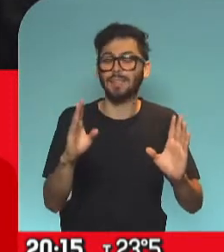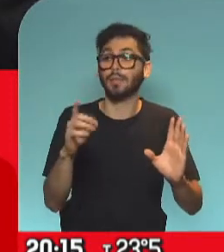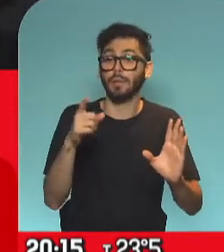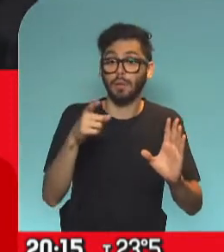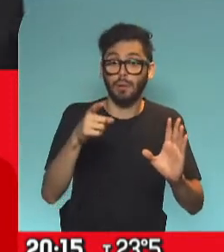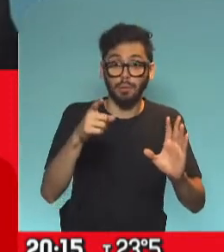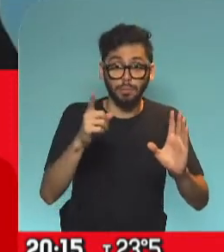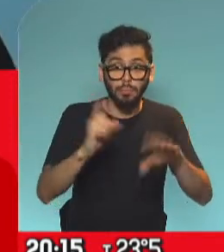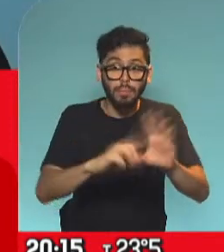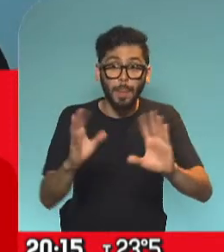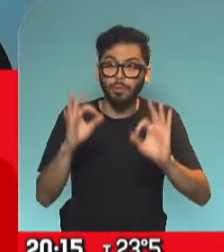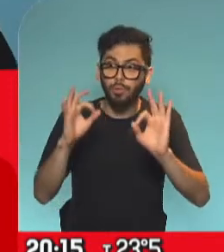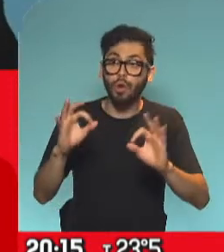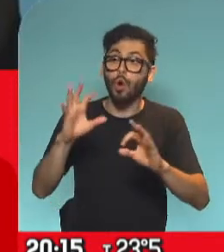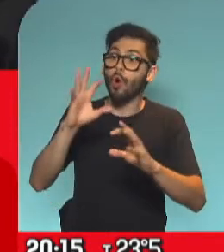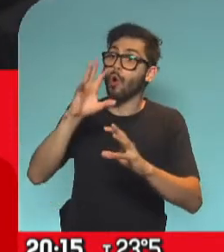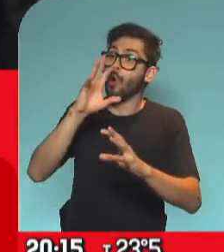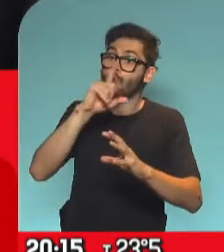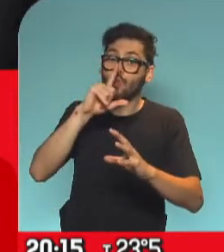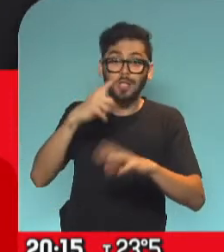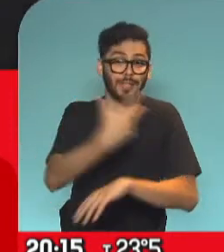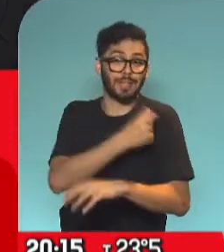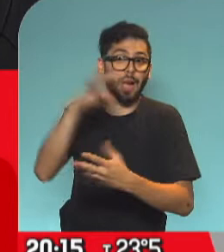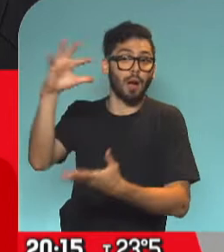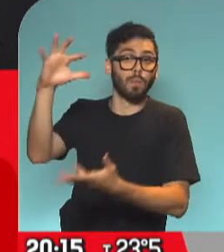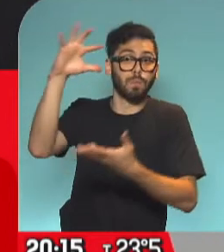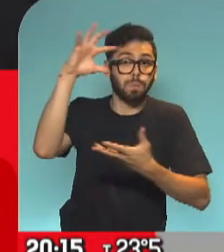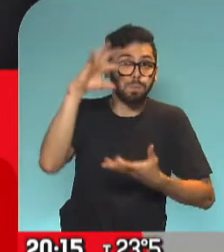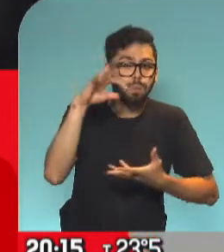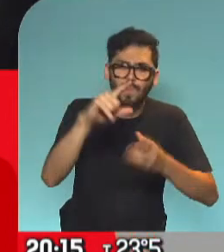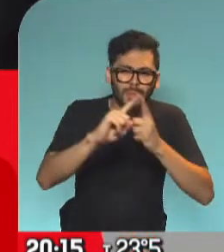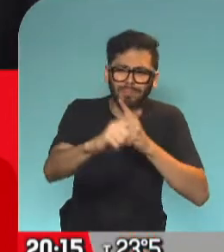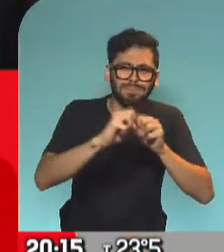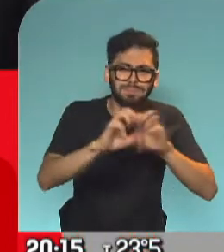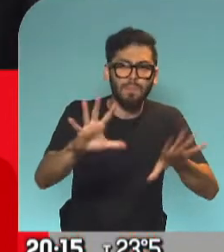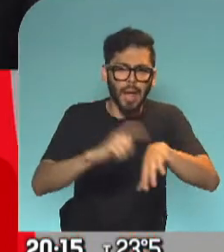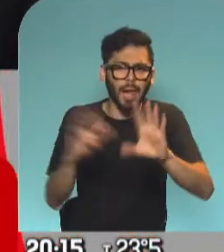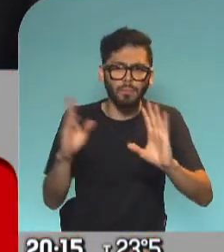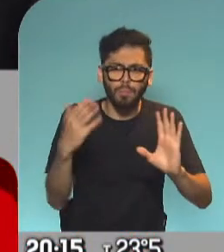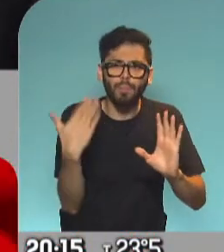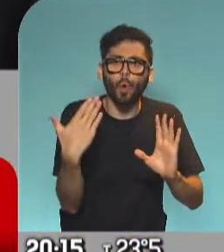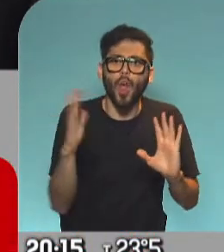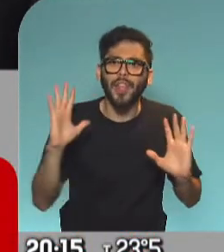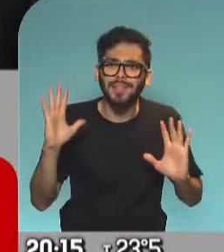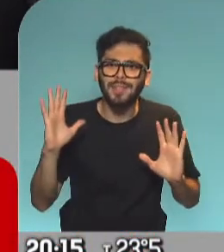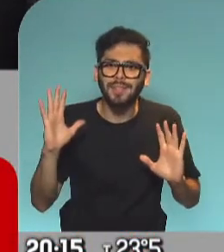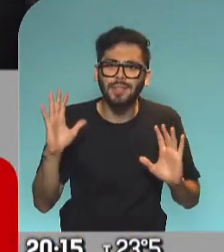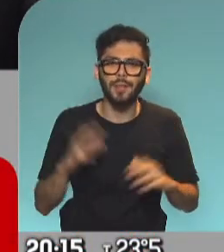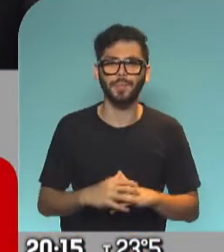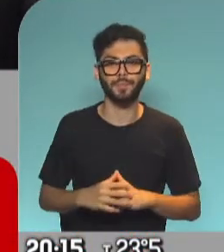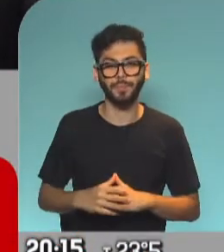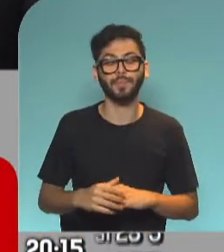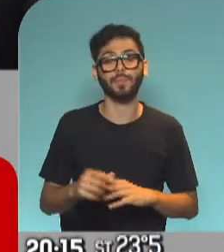momento llegue a nuestro país y empiece a ser masificada? Bueno, eso es